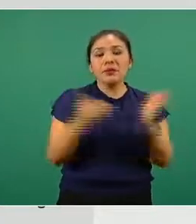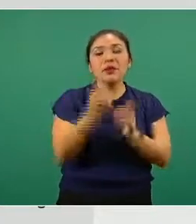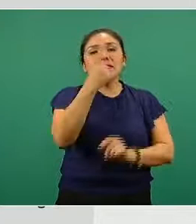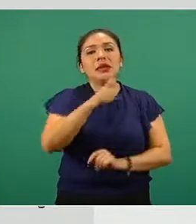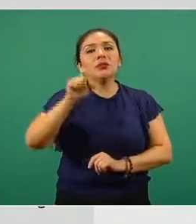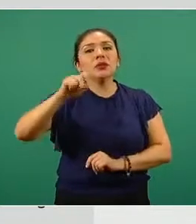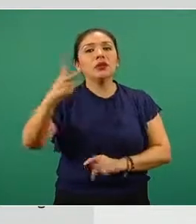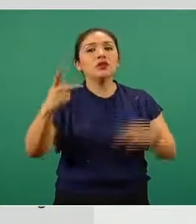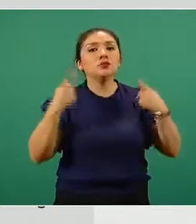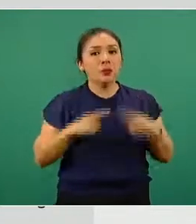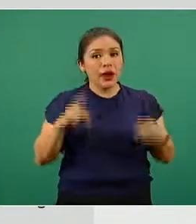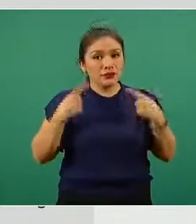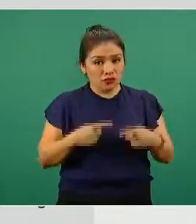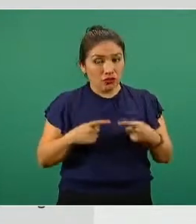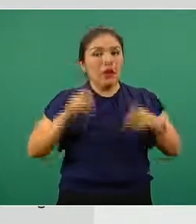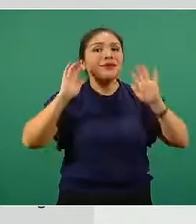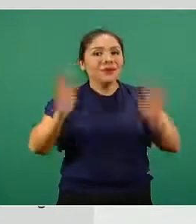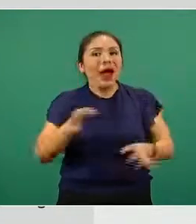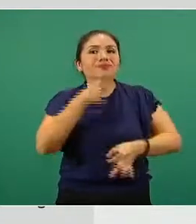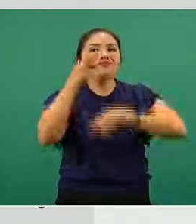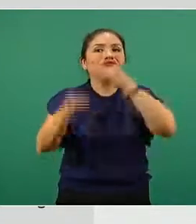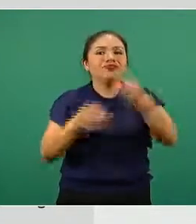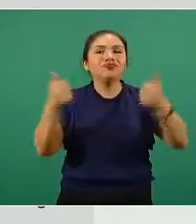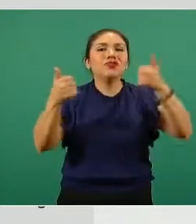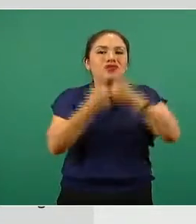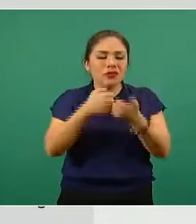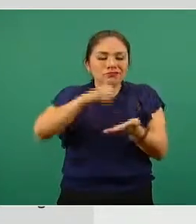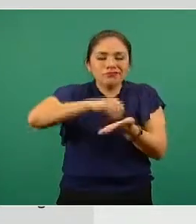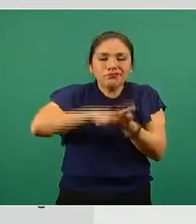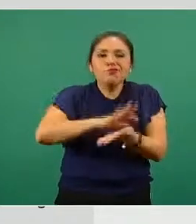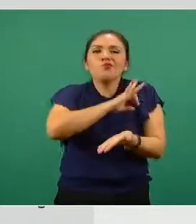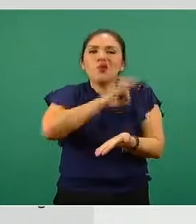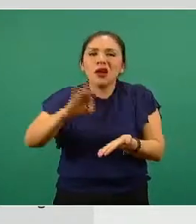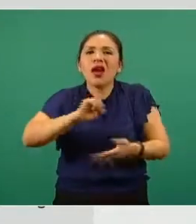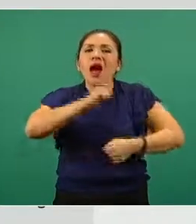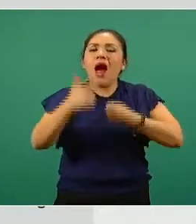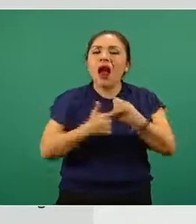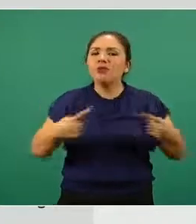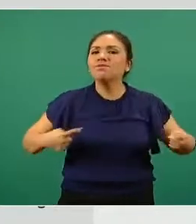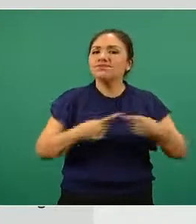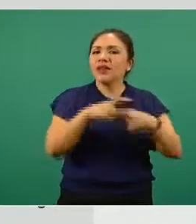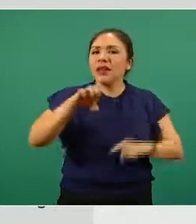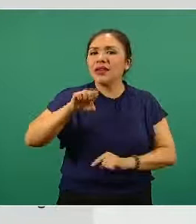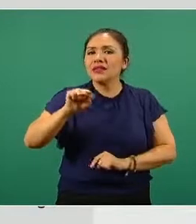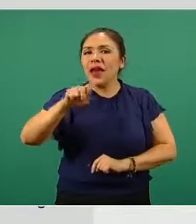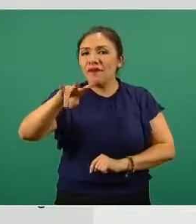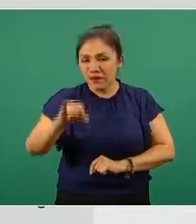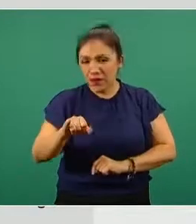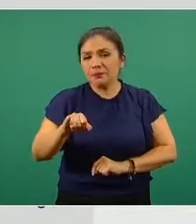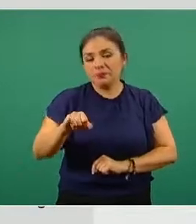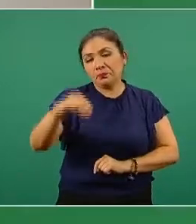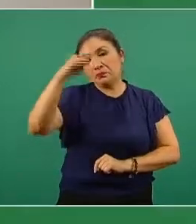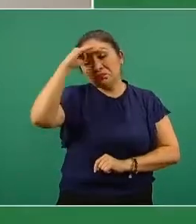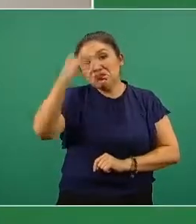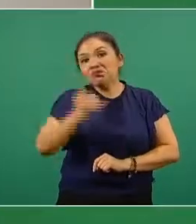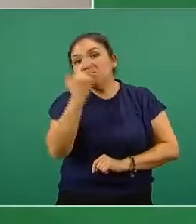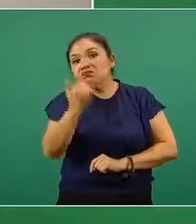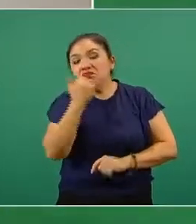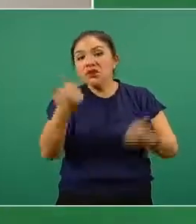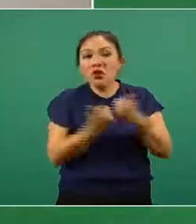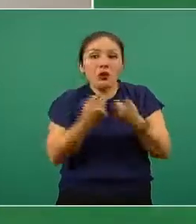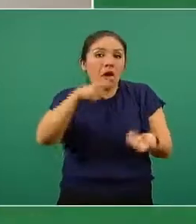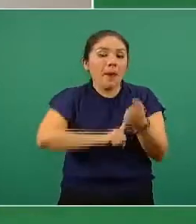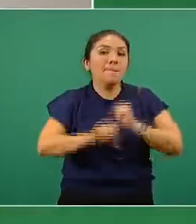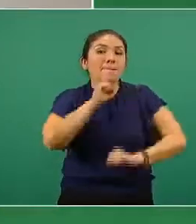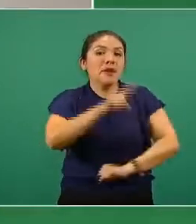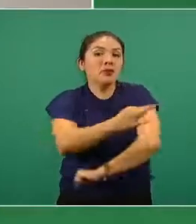17.122 personas que han sido notificadas como con algún evento supuestamente atribuible a la